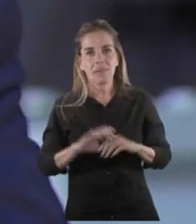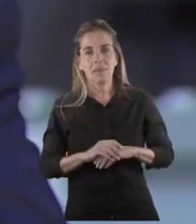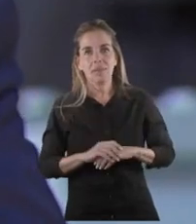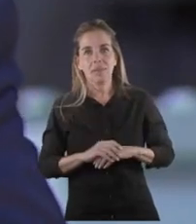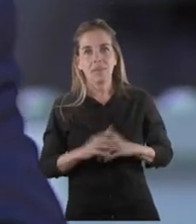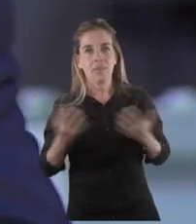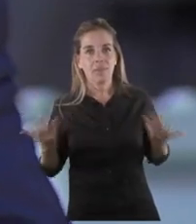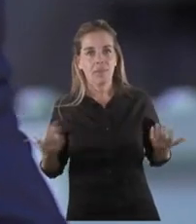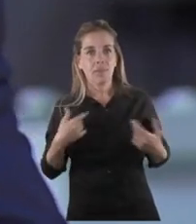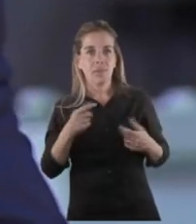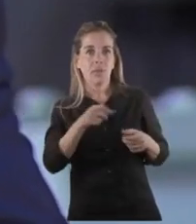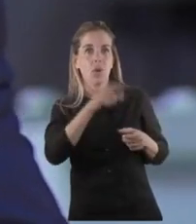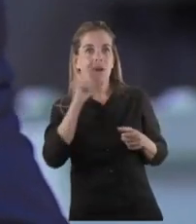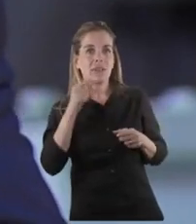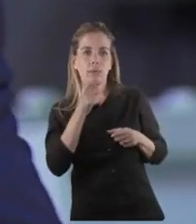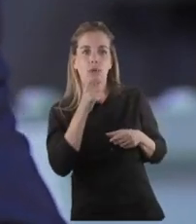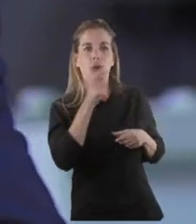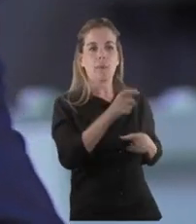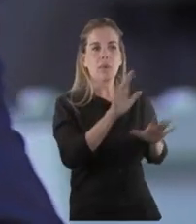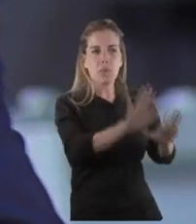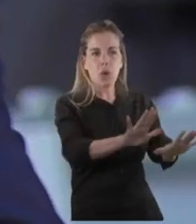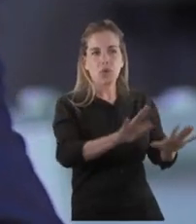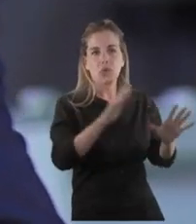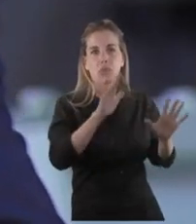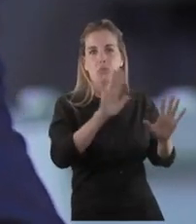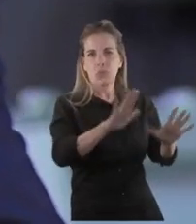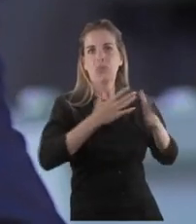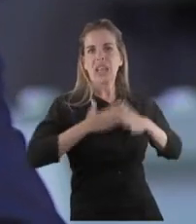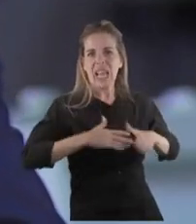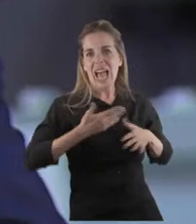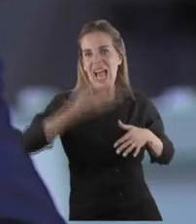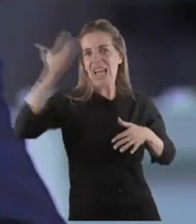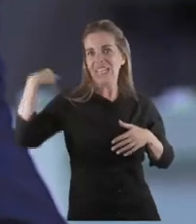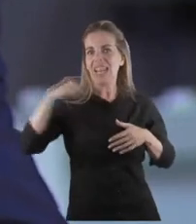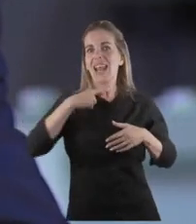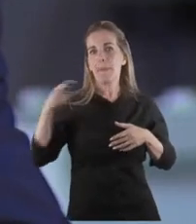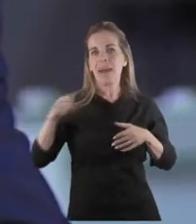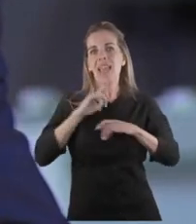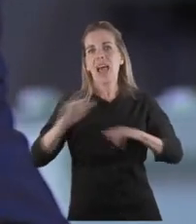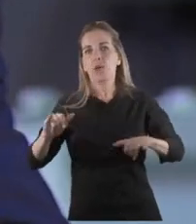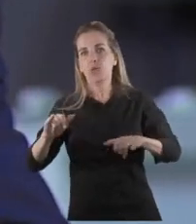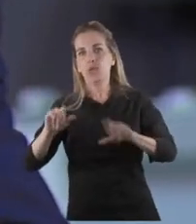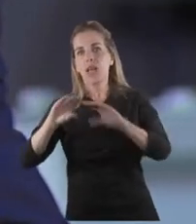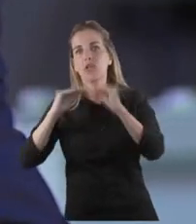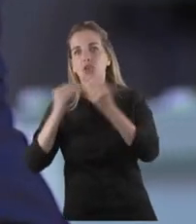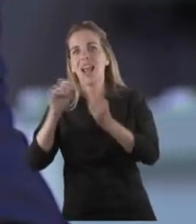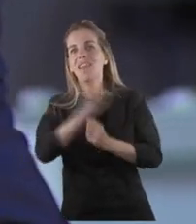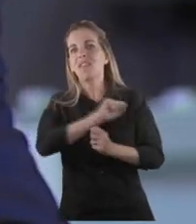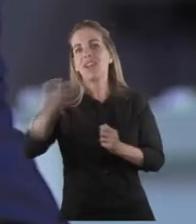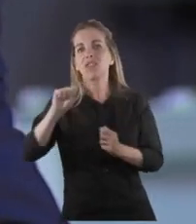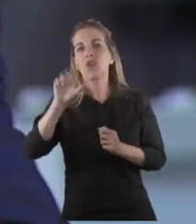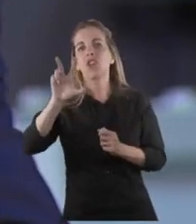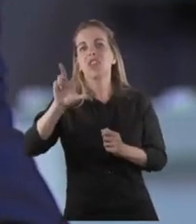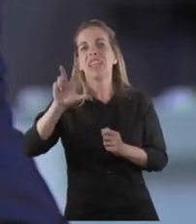Y le contesté, no te inquietes, ayer España anunció que fue el 3%.